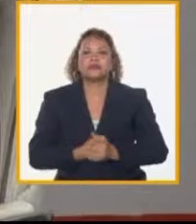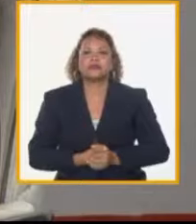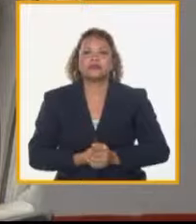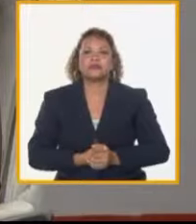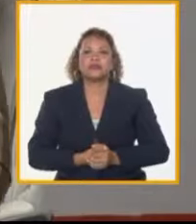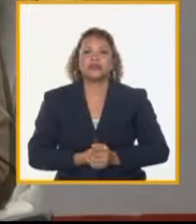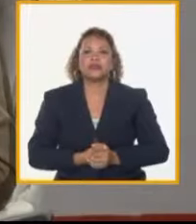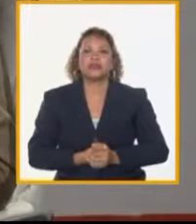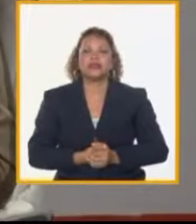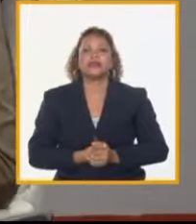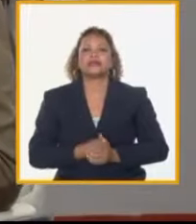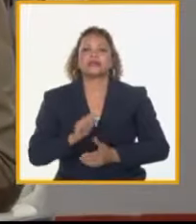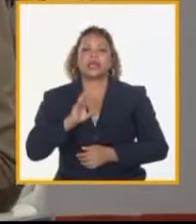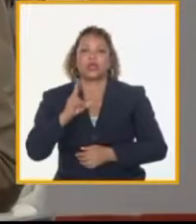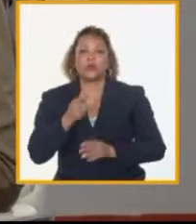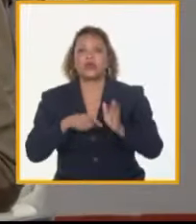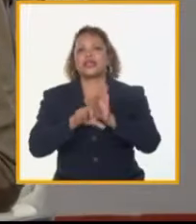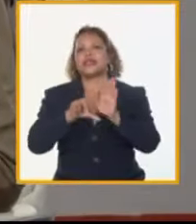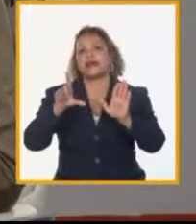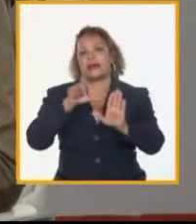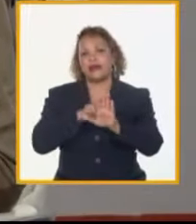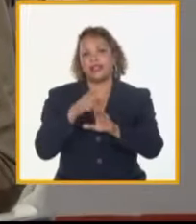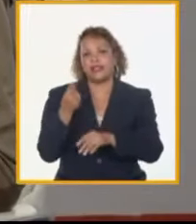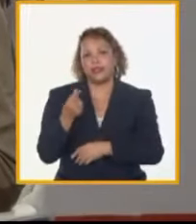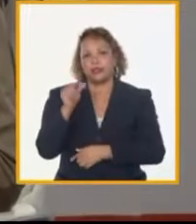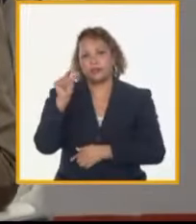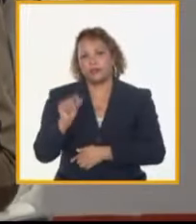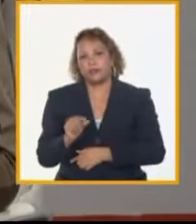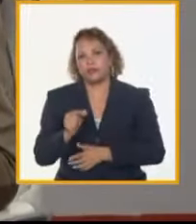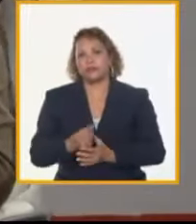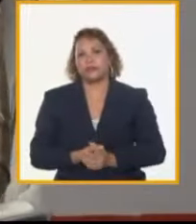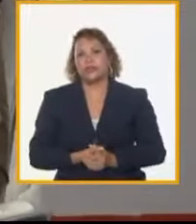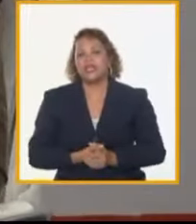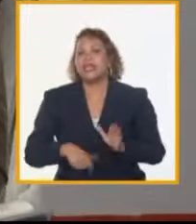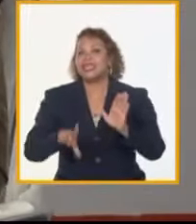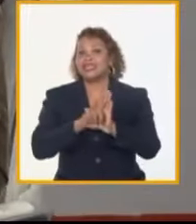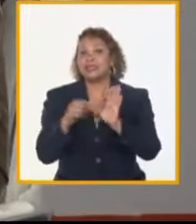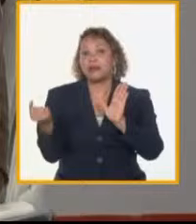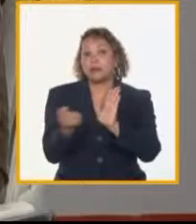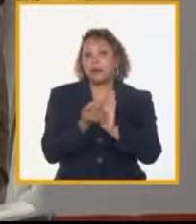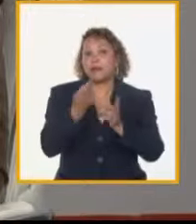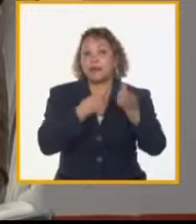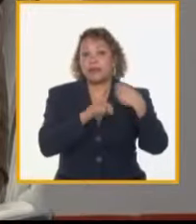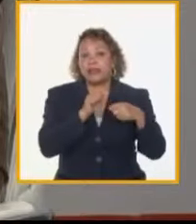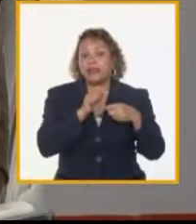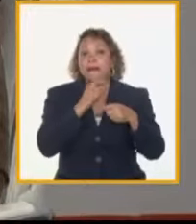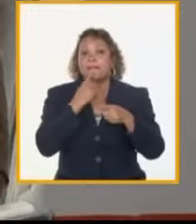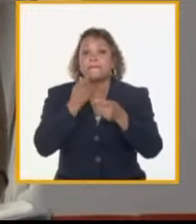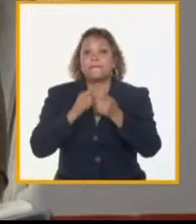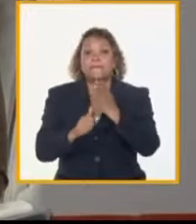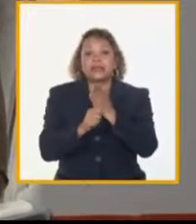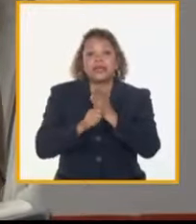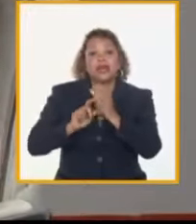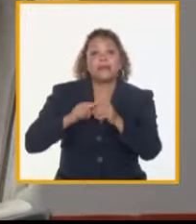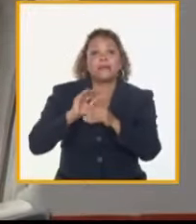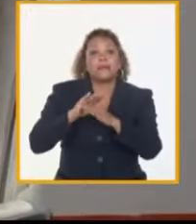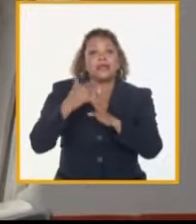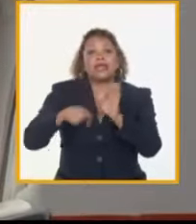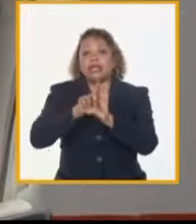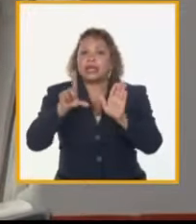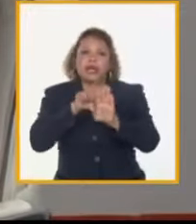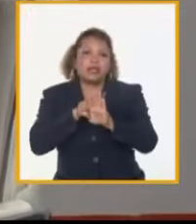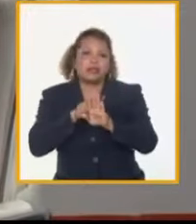actividad económica ilícita, por tanto que no hay una licencia aprobada para este tipo de actividad. Y dígase,